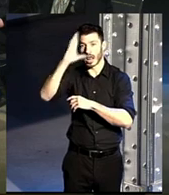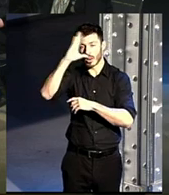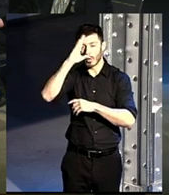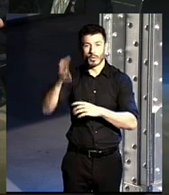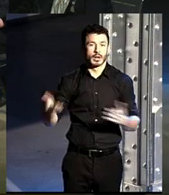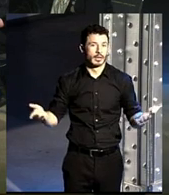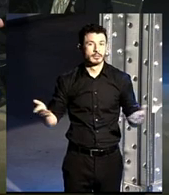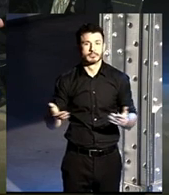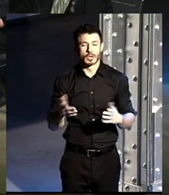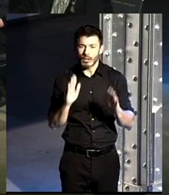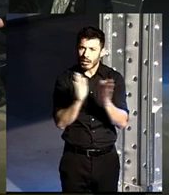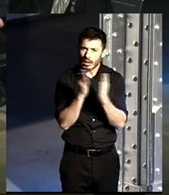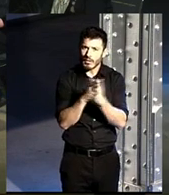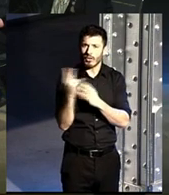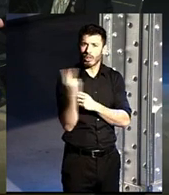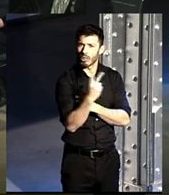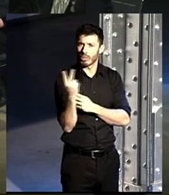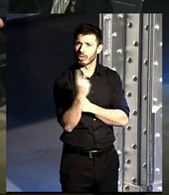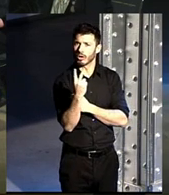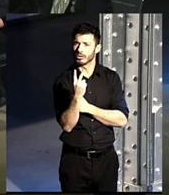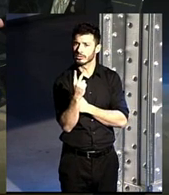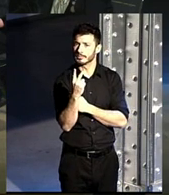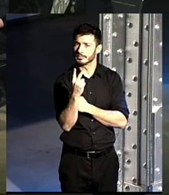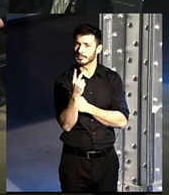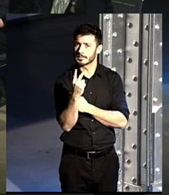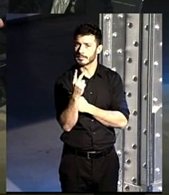Son dos libros que, situados en